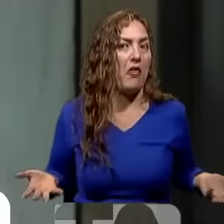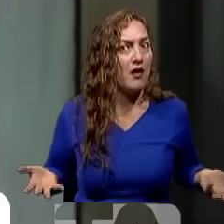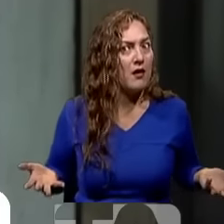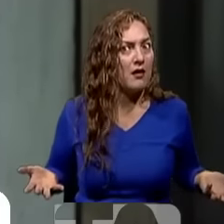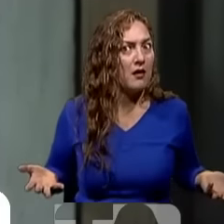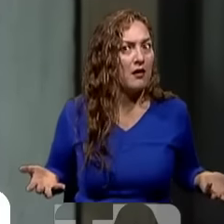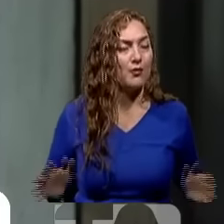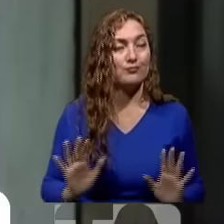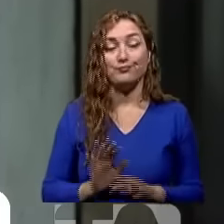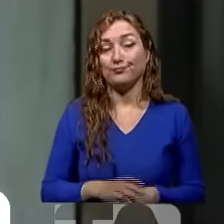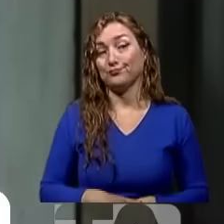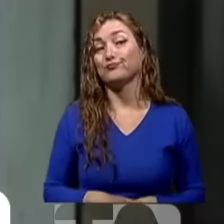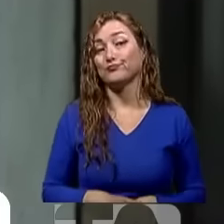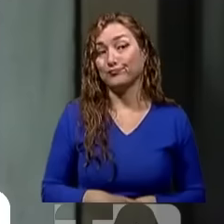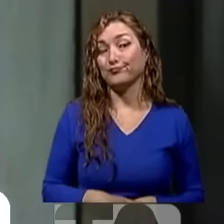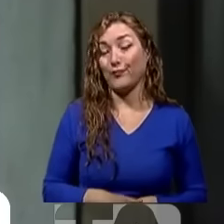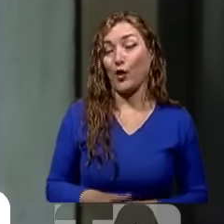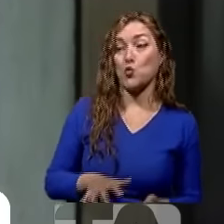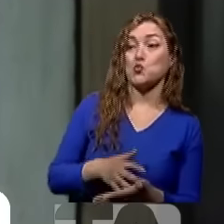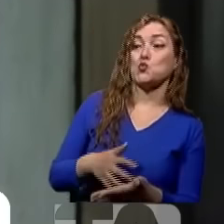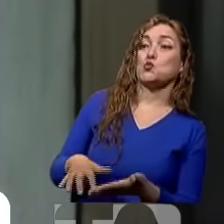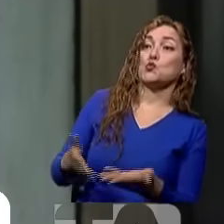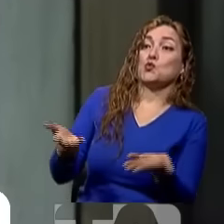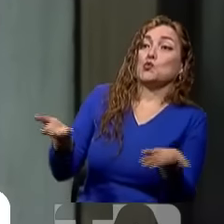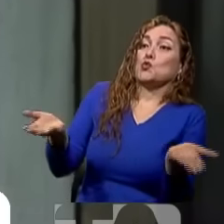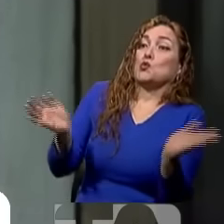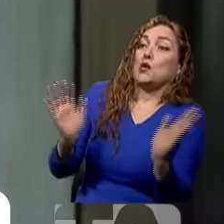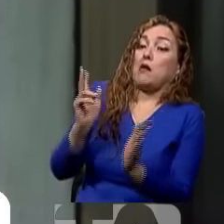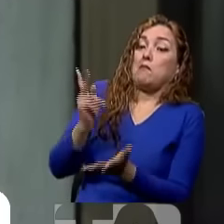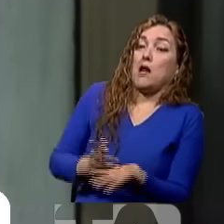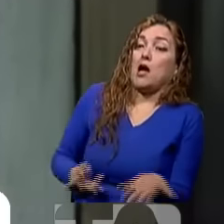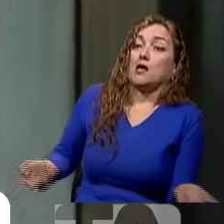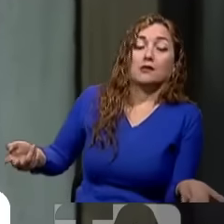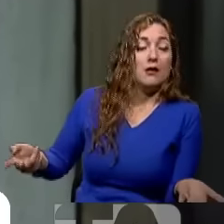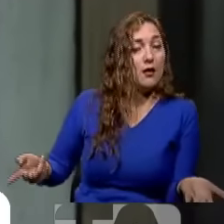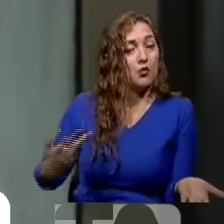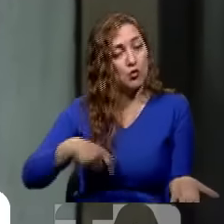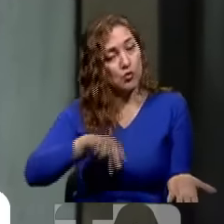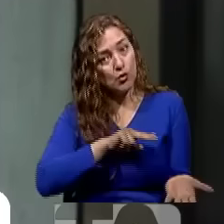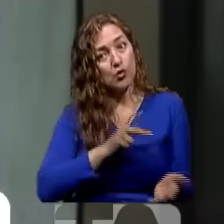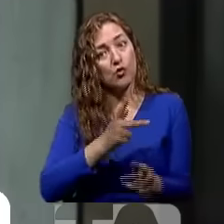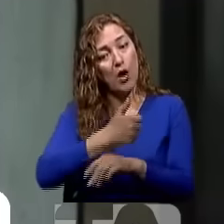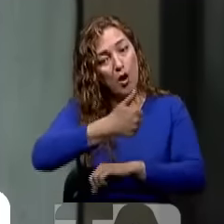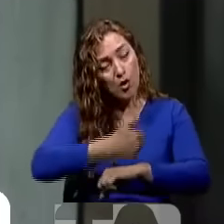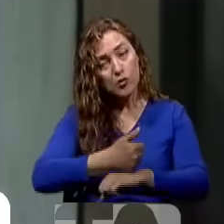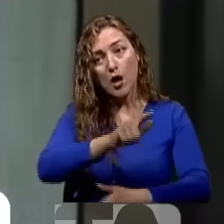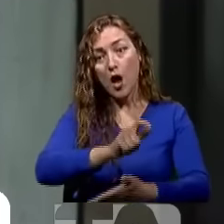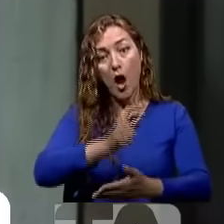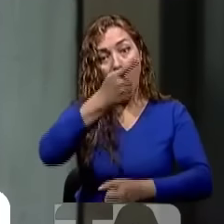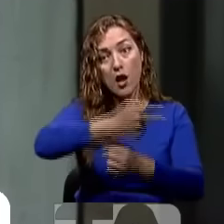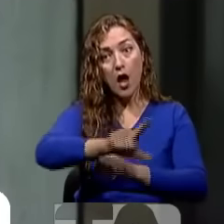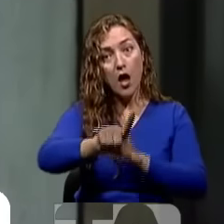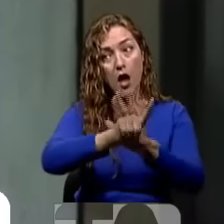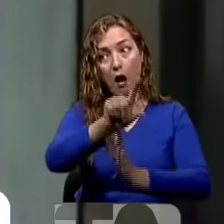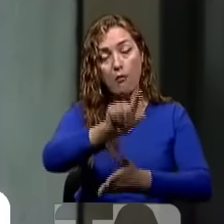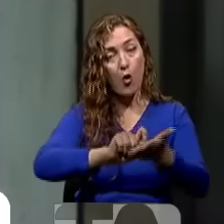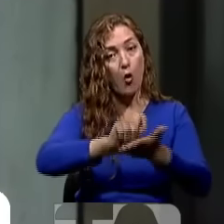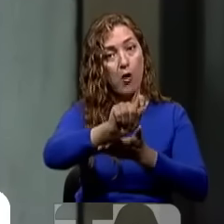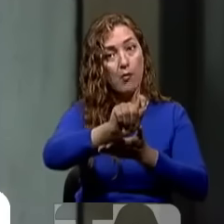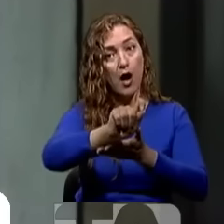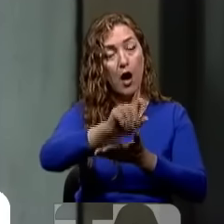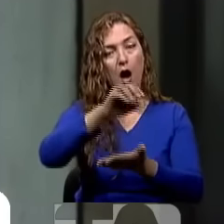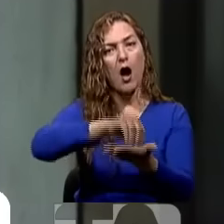las implementa. Me parece que ese es un cuestionamiento válido, ¿no? Nosotros somos un ente legislativo, aprobamos ordenanzas, quien se encarga de